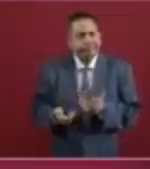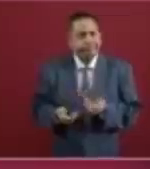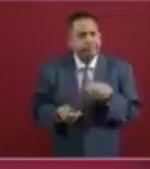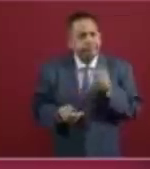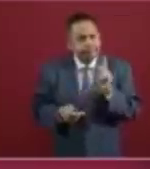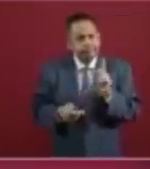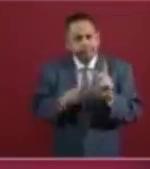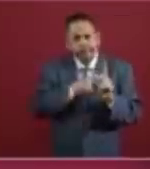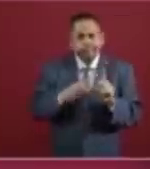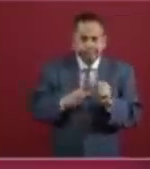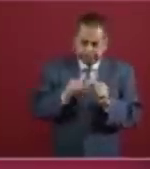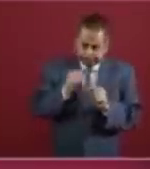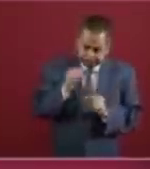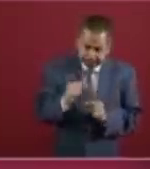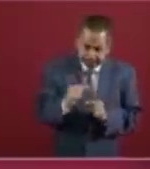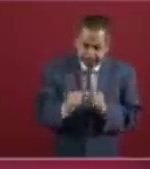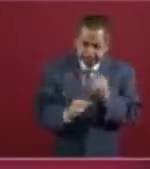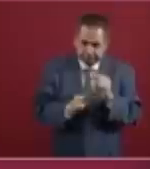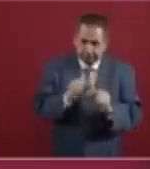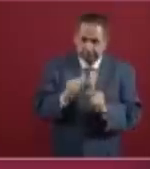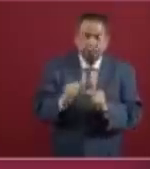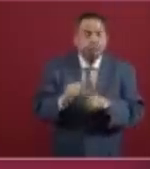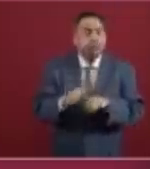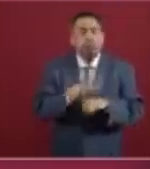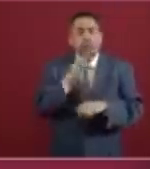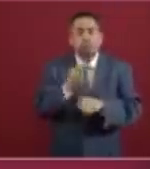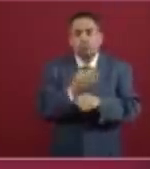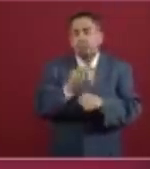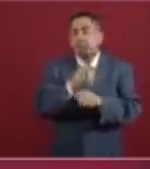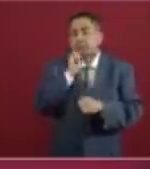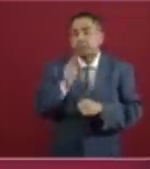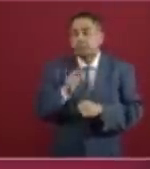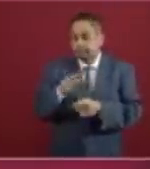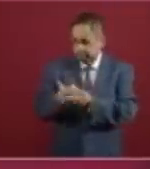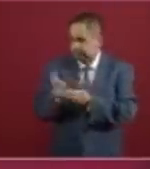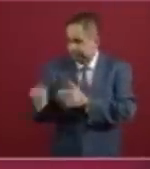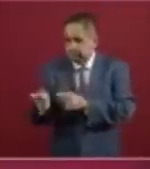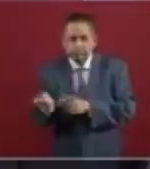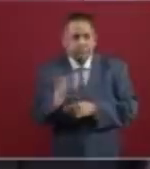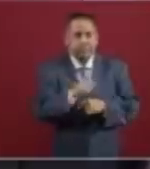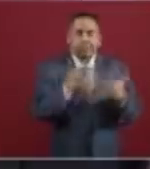tiene que ser poco a poco, porque tenemos que cuidar a las empresas.